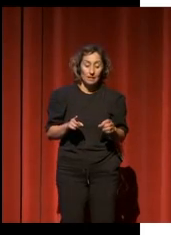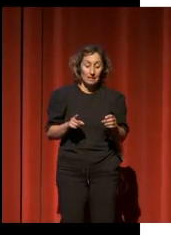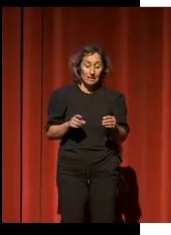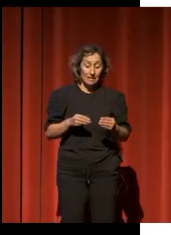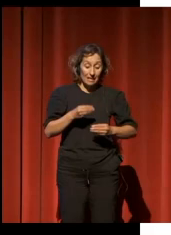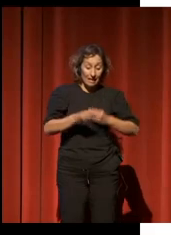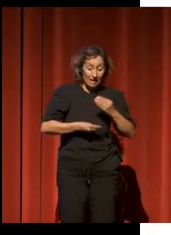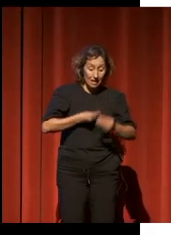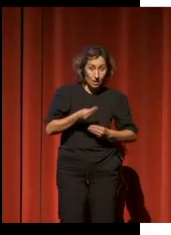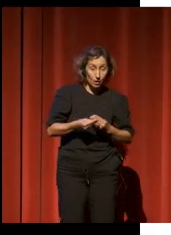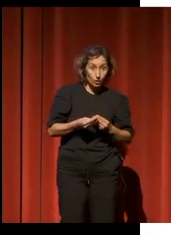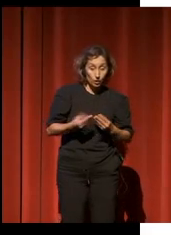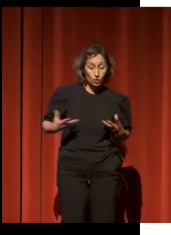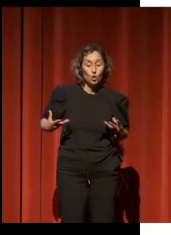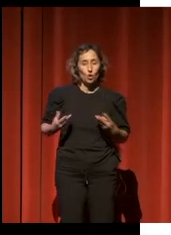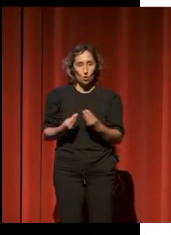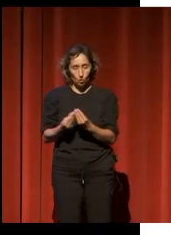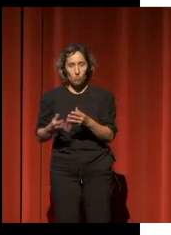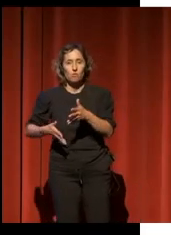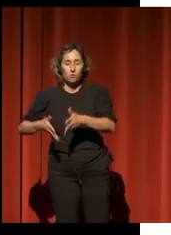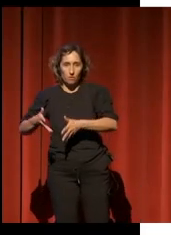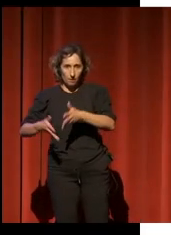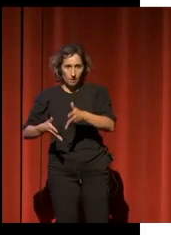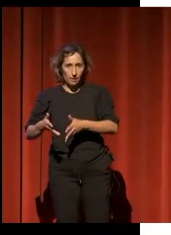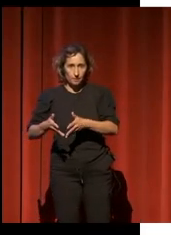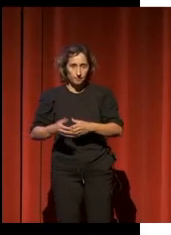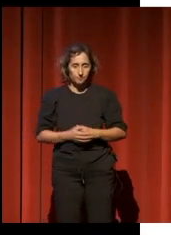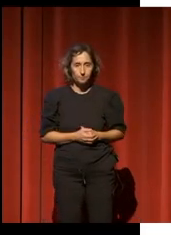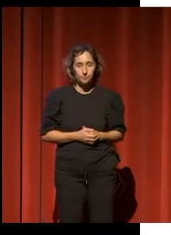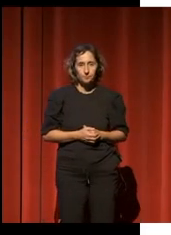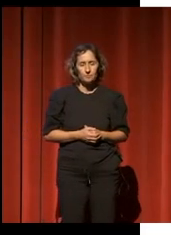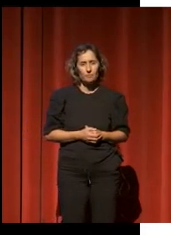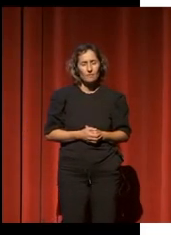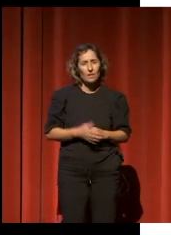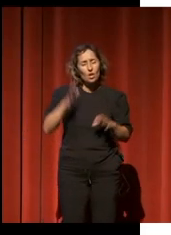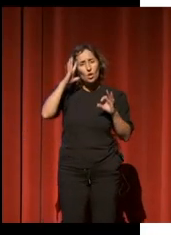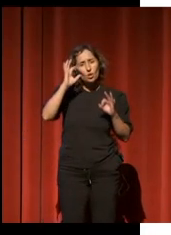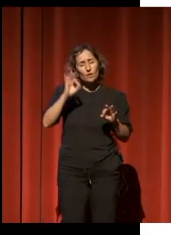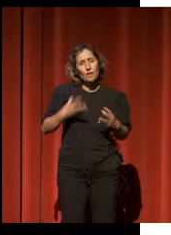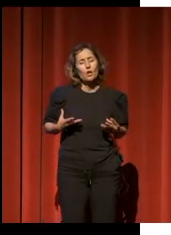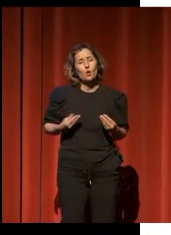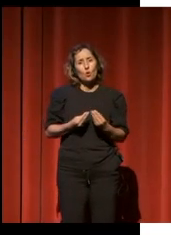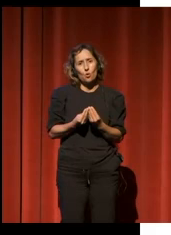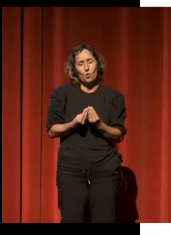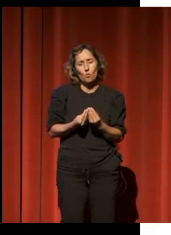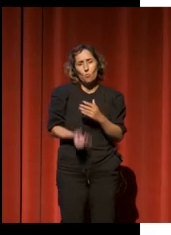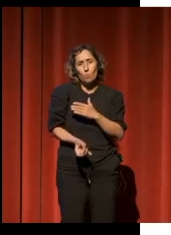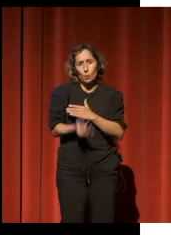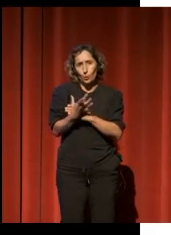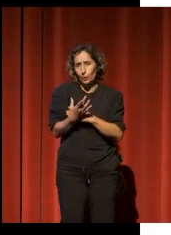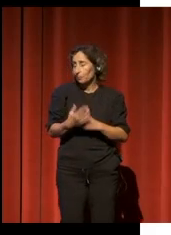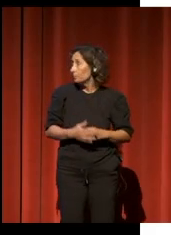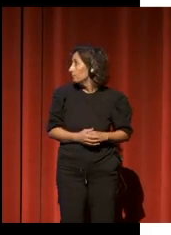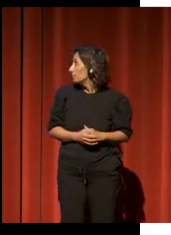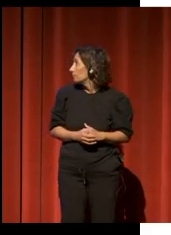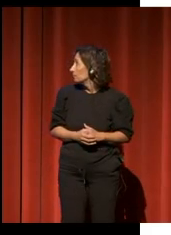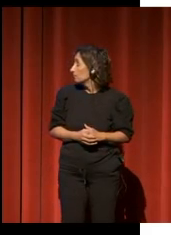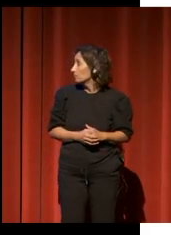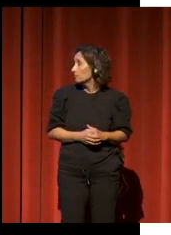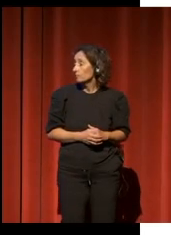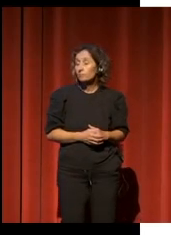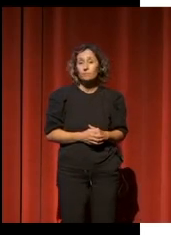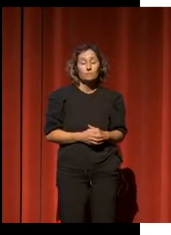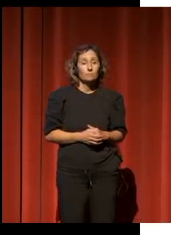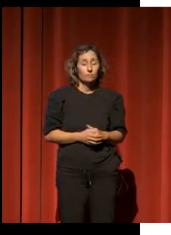coproducido conducir eh lógica de la coproducción la lógica de la coproducción sobre sobre todo se ven